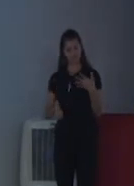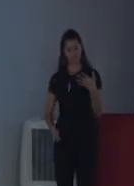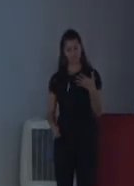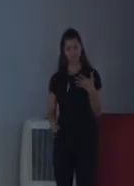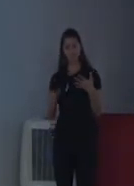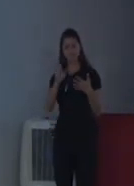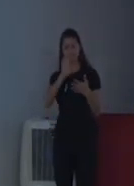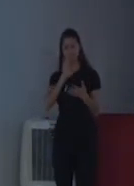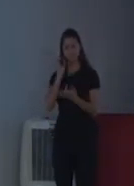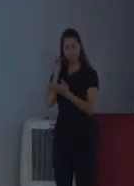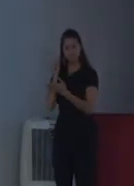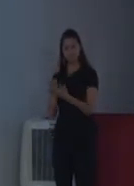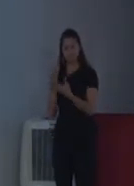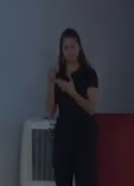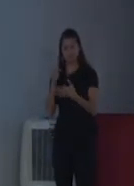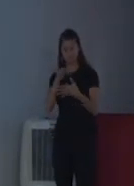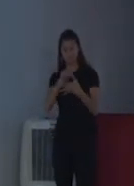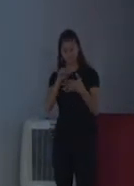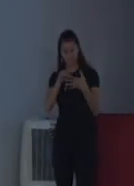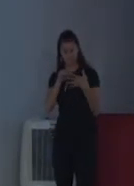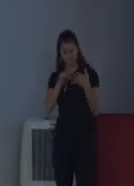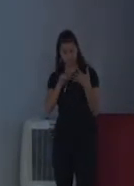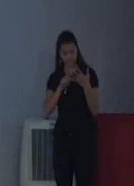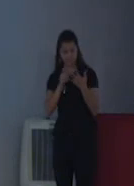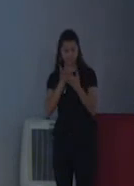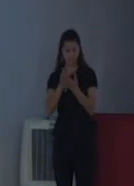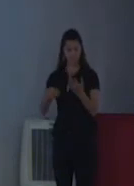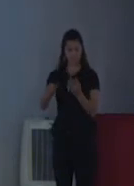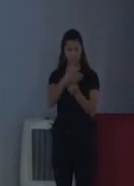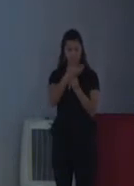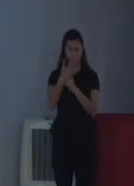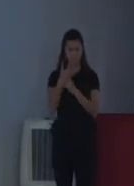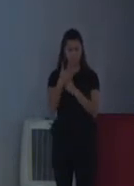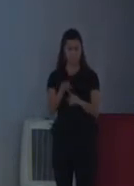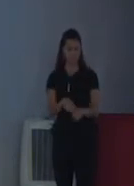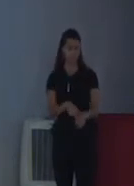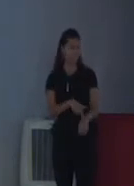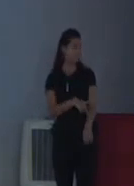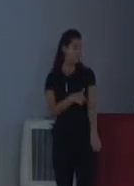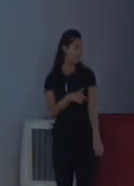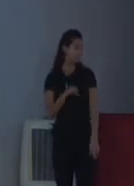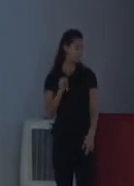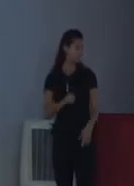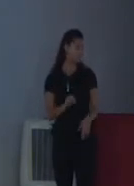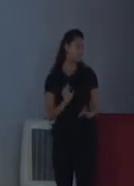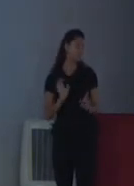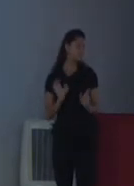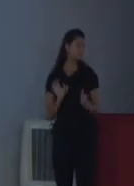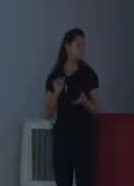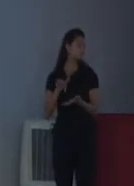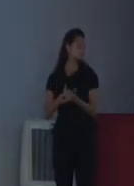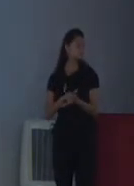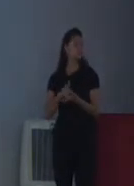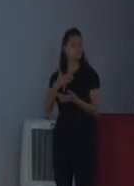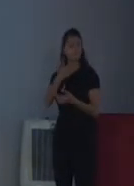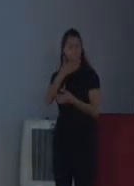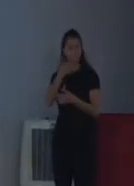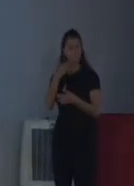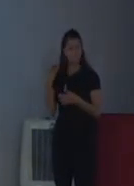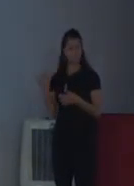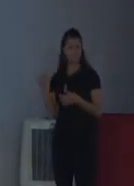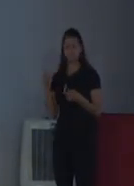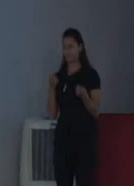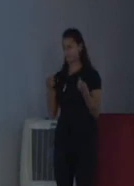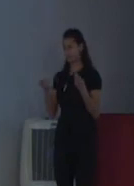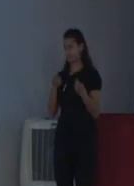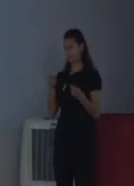obligados para que cada uno de estos derechos los protejan? ¿Sí? Entonces, lo ideal es